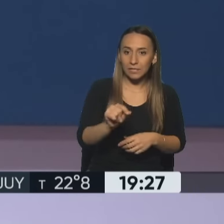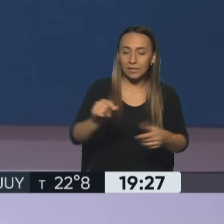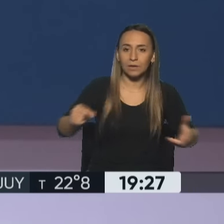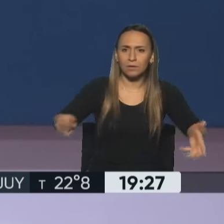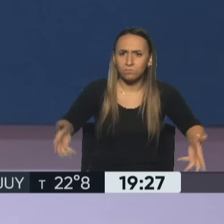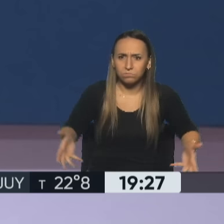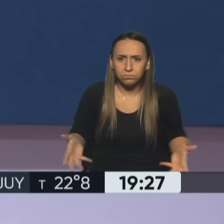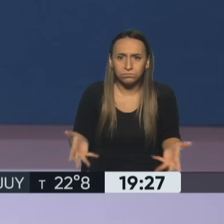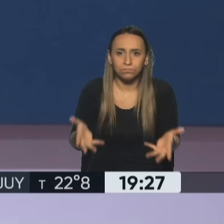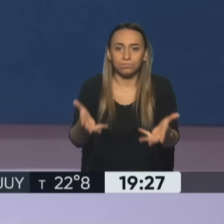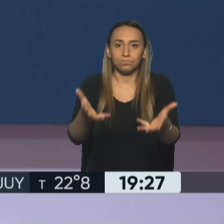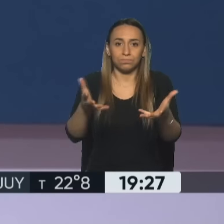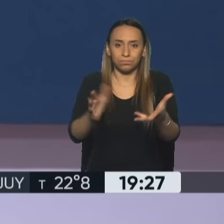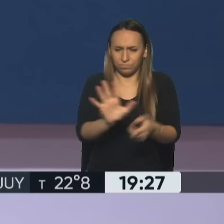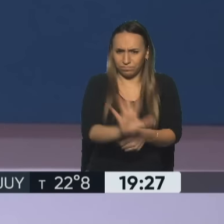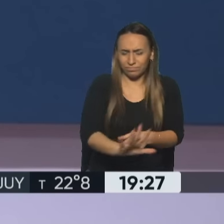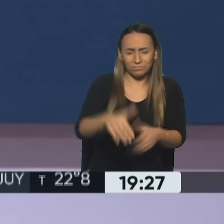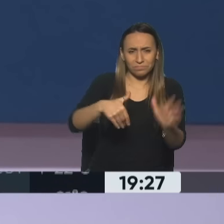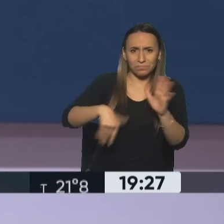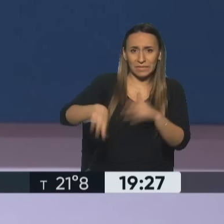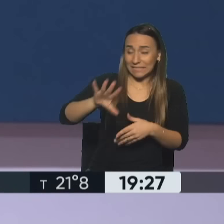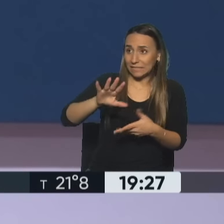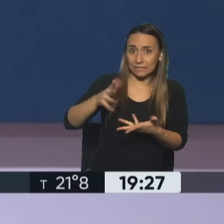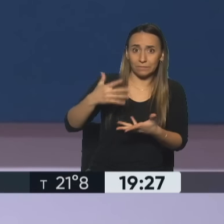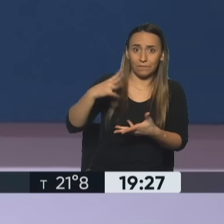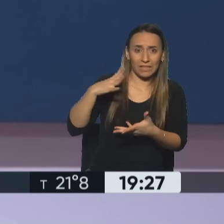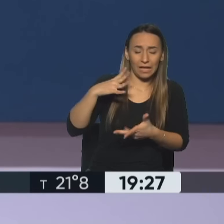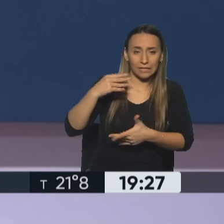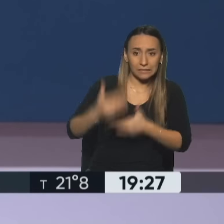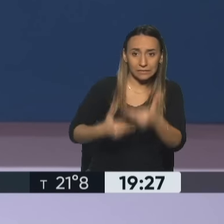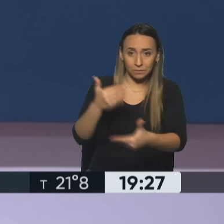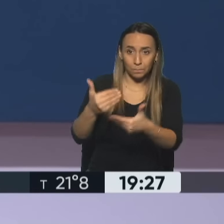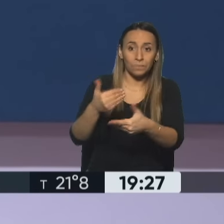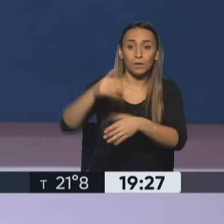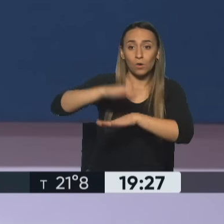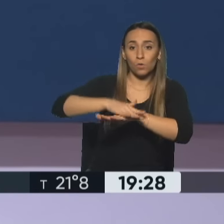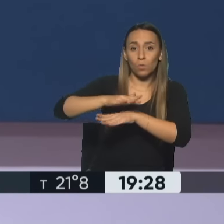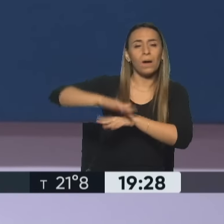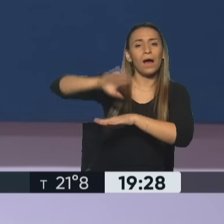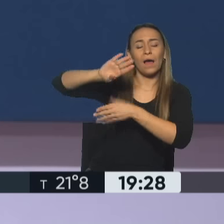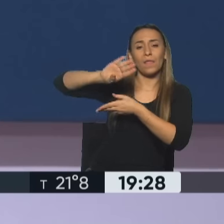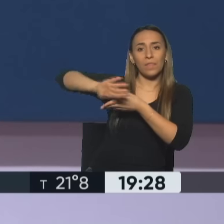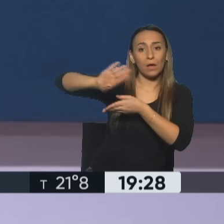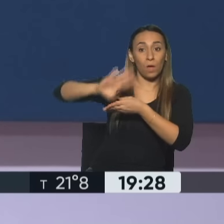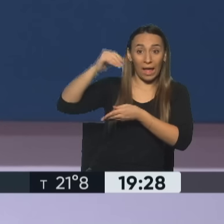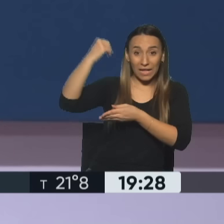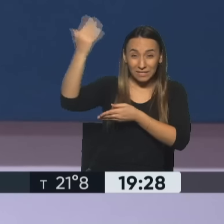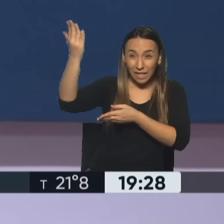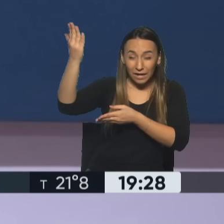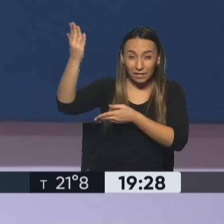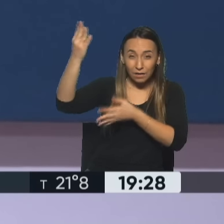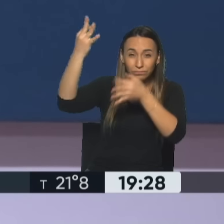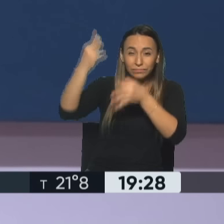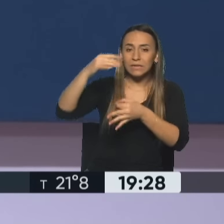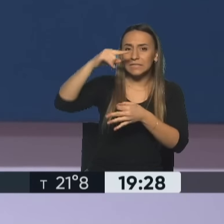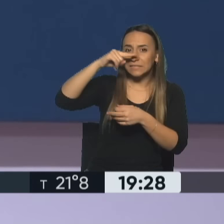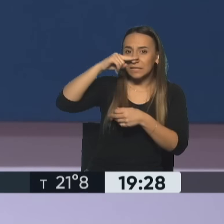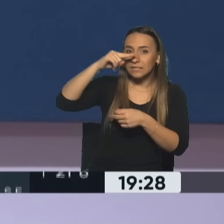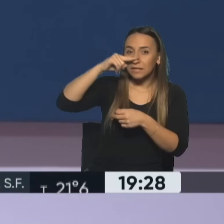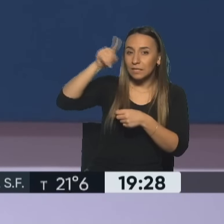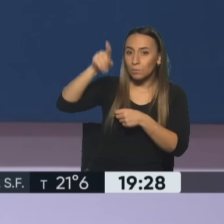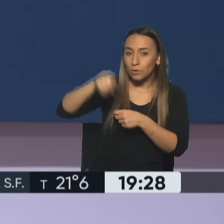desarrollo el peso promedio de la deuda externa supera el 77 por ciento del producto